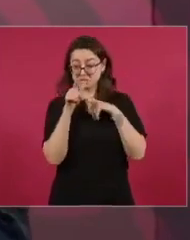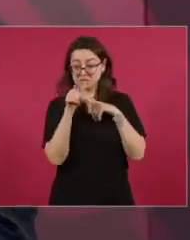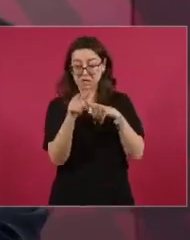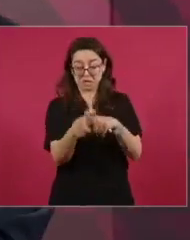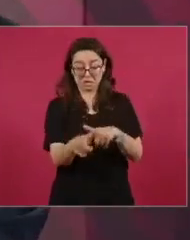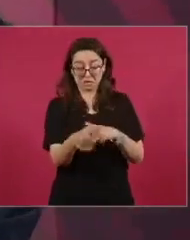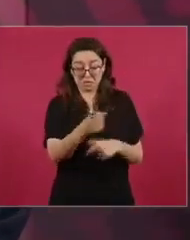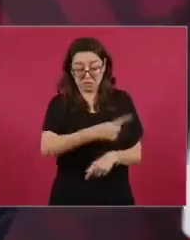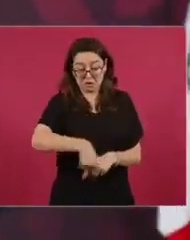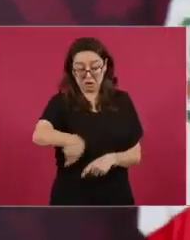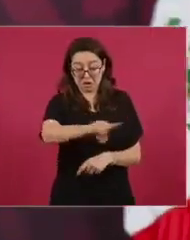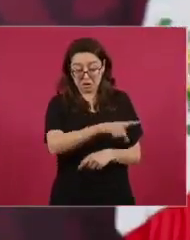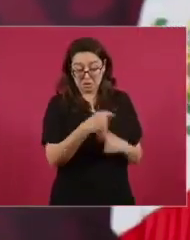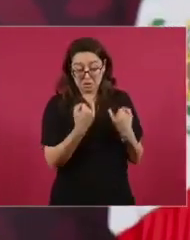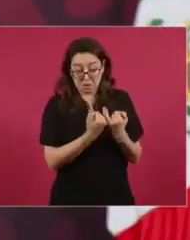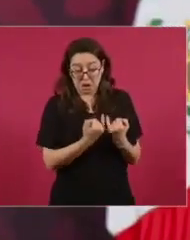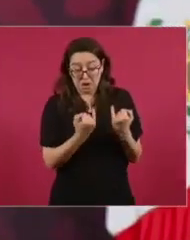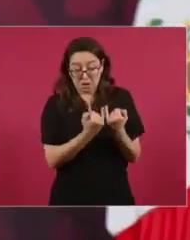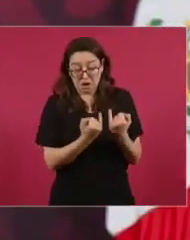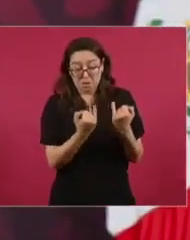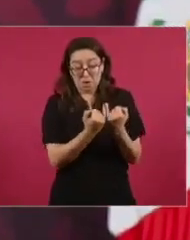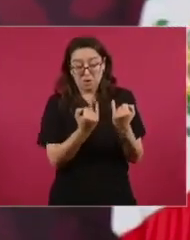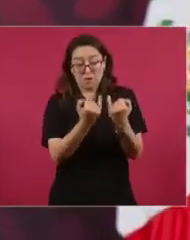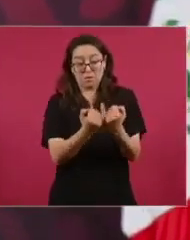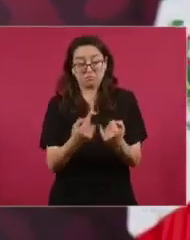la Comisión Federal de Electricidad